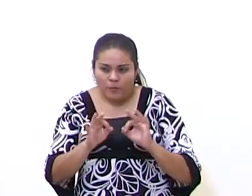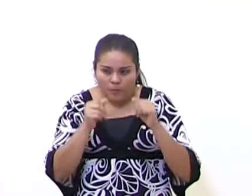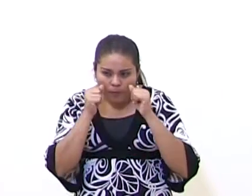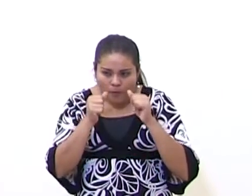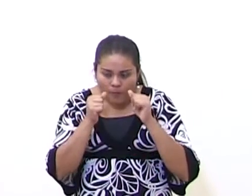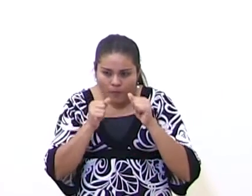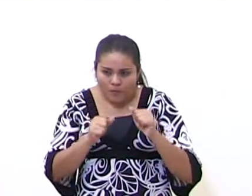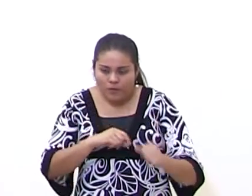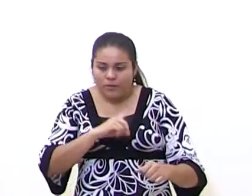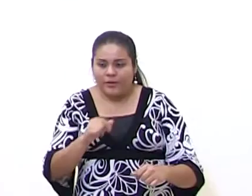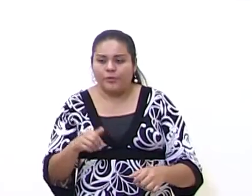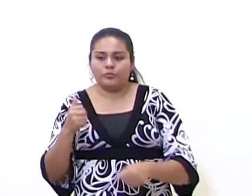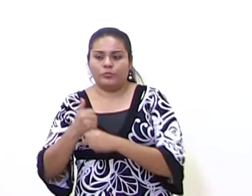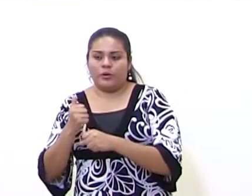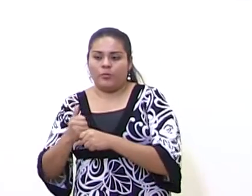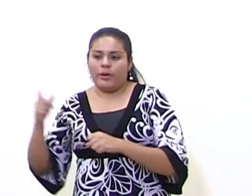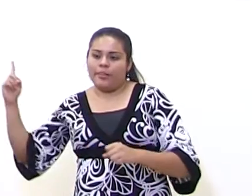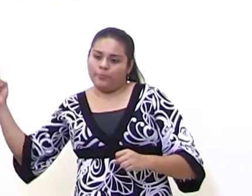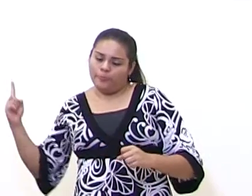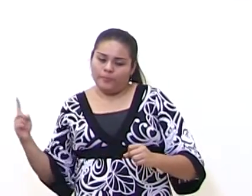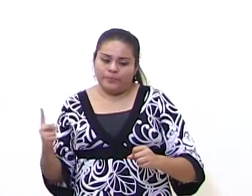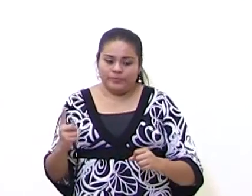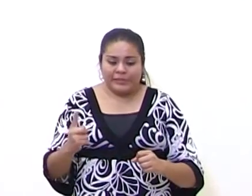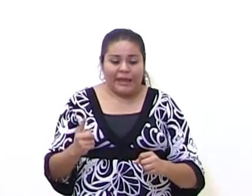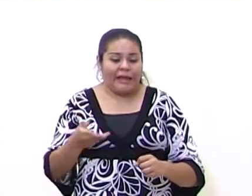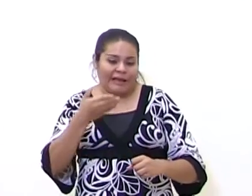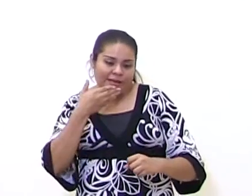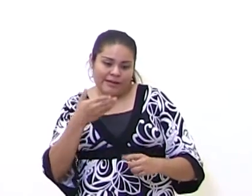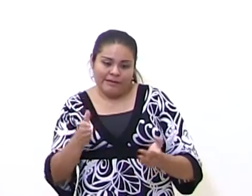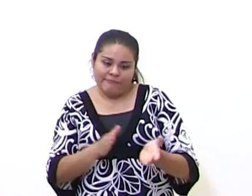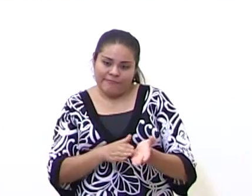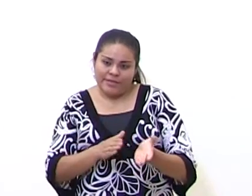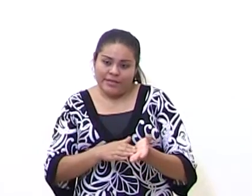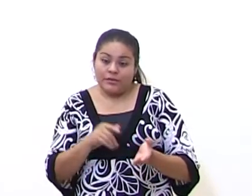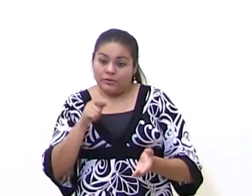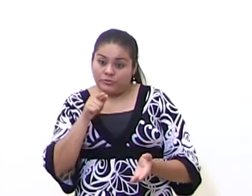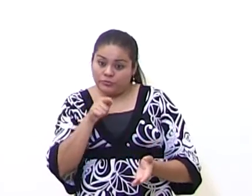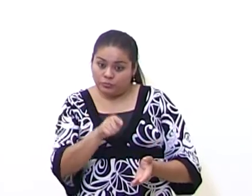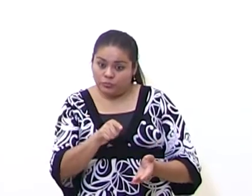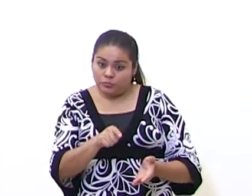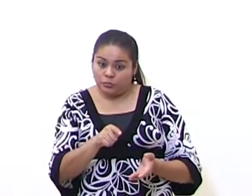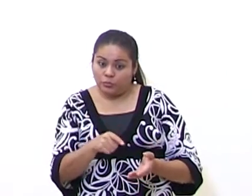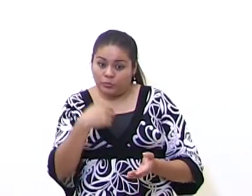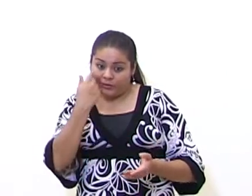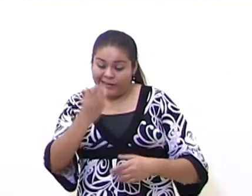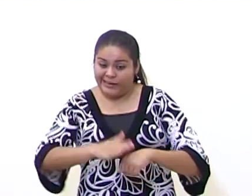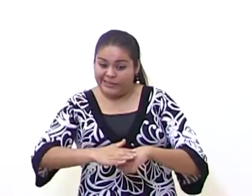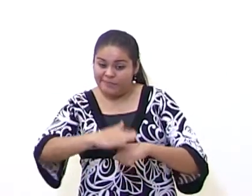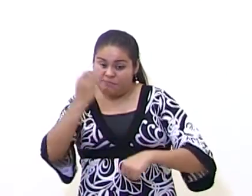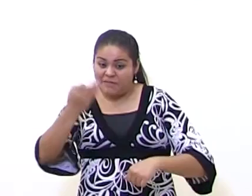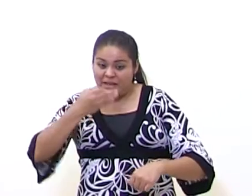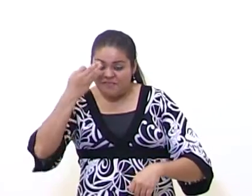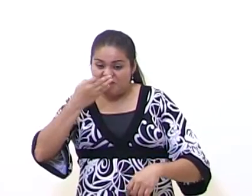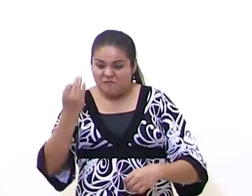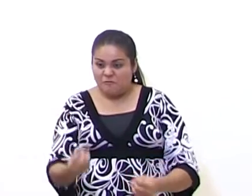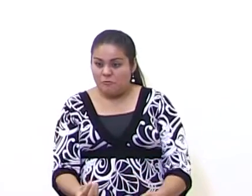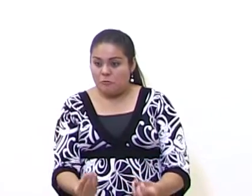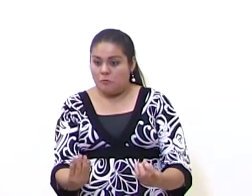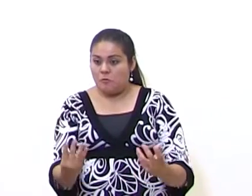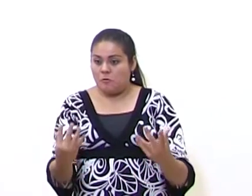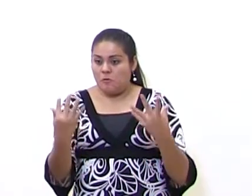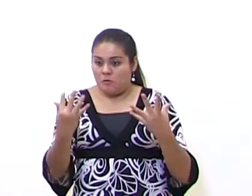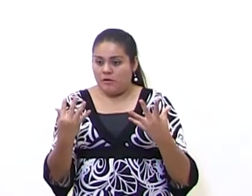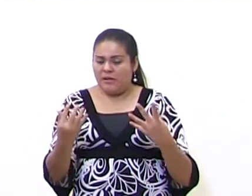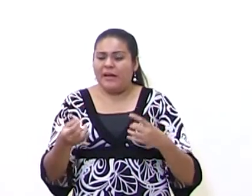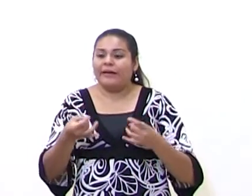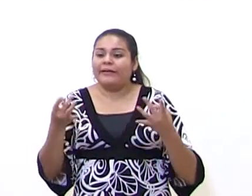en la casa alterna en su localidad, tomó fertilizante y le agregó más de lo